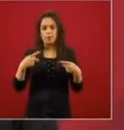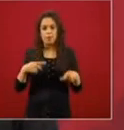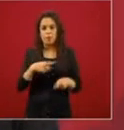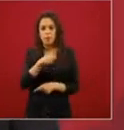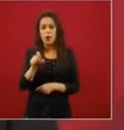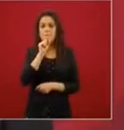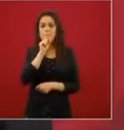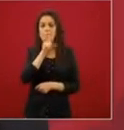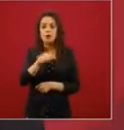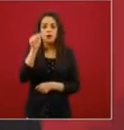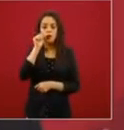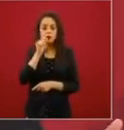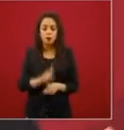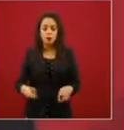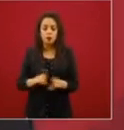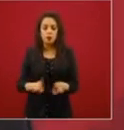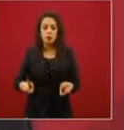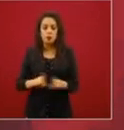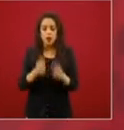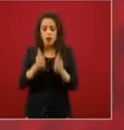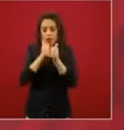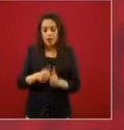mismo gobierno. Así estaba.